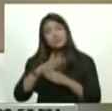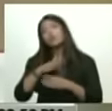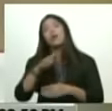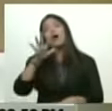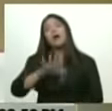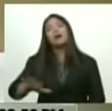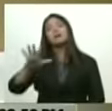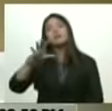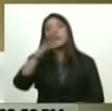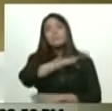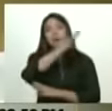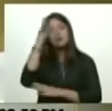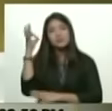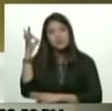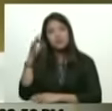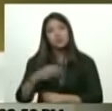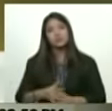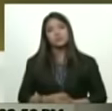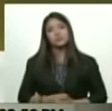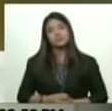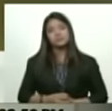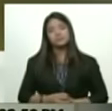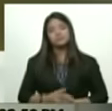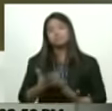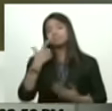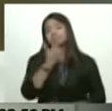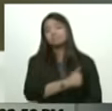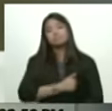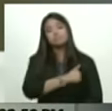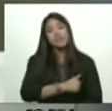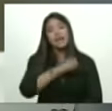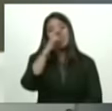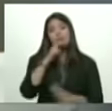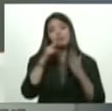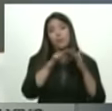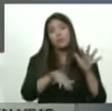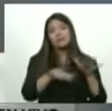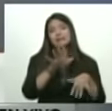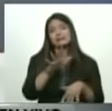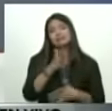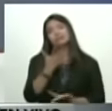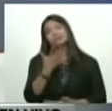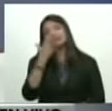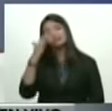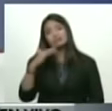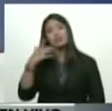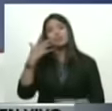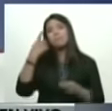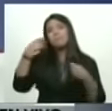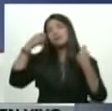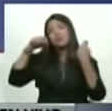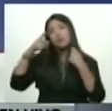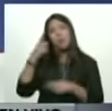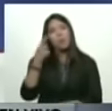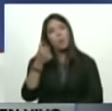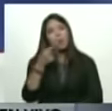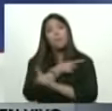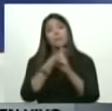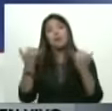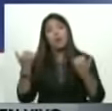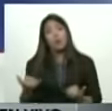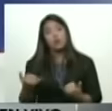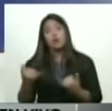ciudad de Barquisimeto, donde lamentablemente en el 2015 fue un poco baja la exportación, pero ya consolidando